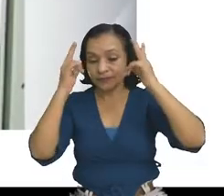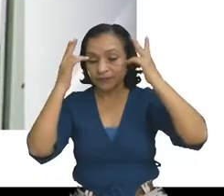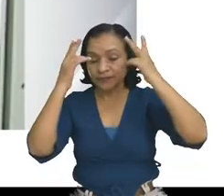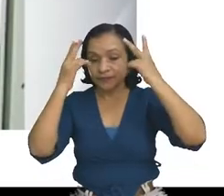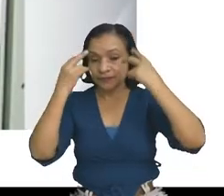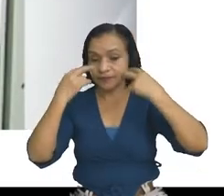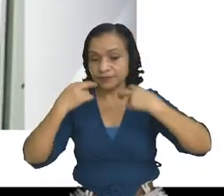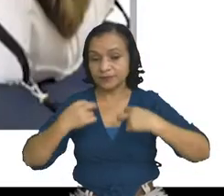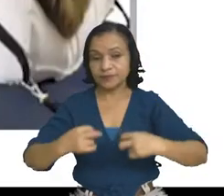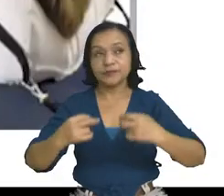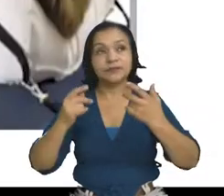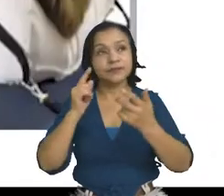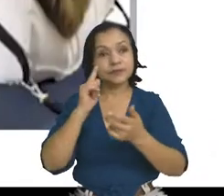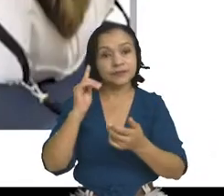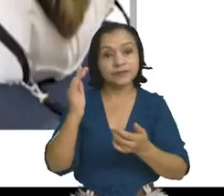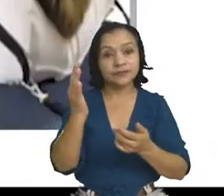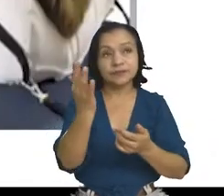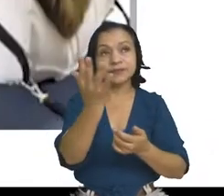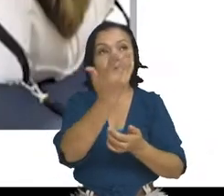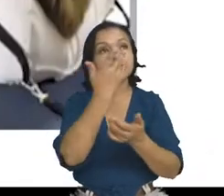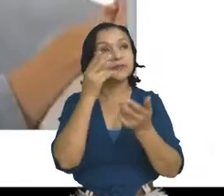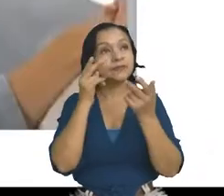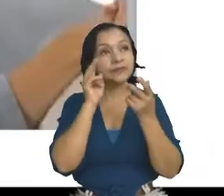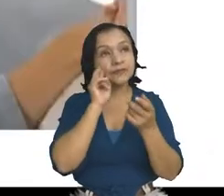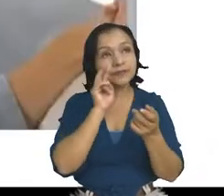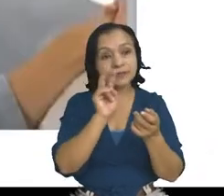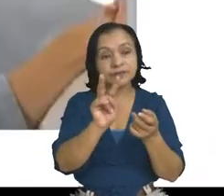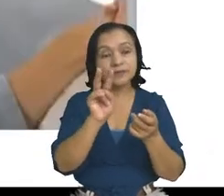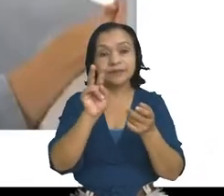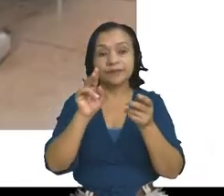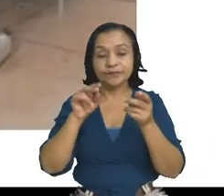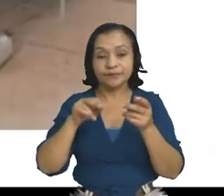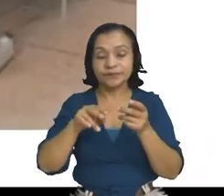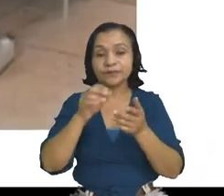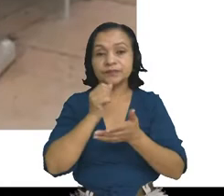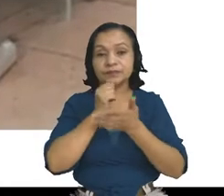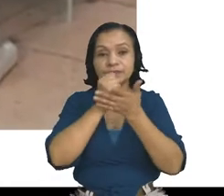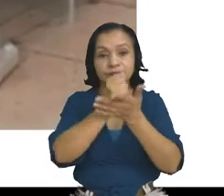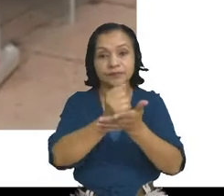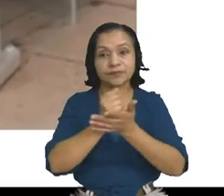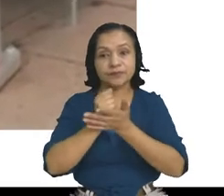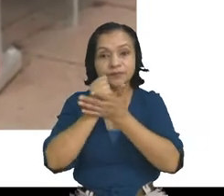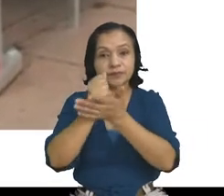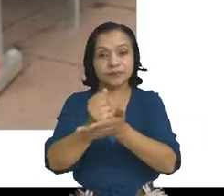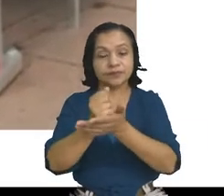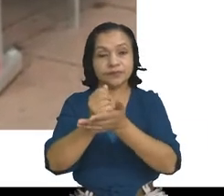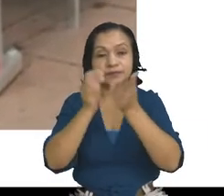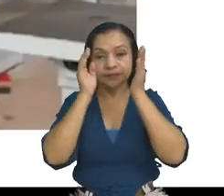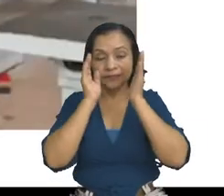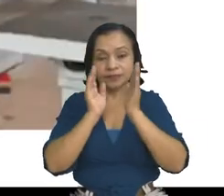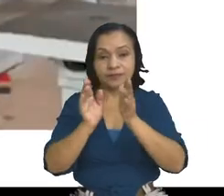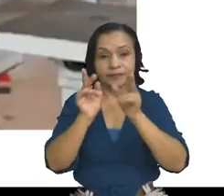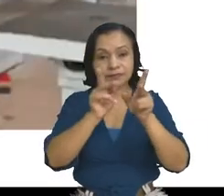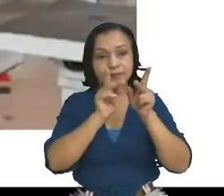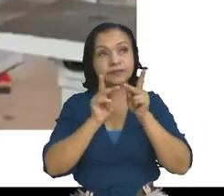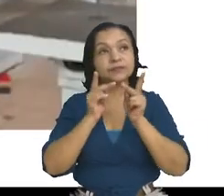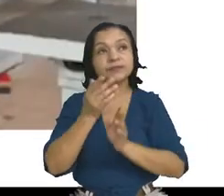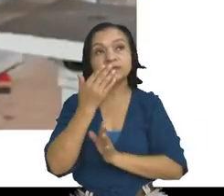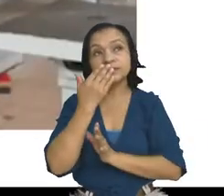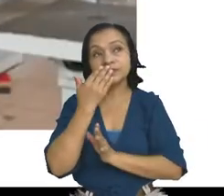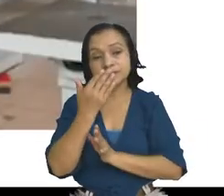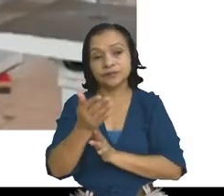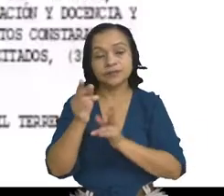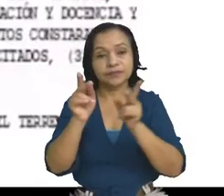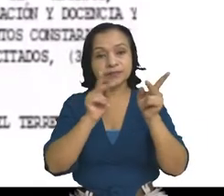tratamiento, ver todos estos procesos de diagnóstico y de movilización para ayudar, ¿no?, al tratamiento y diagnóstico adecuado de